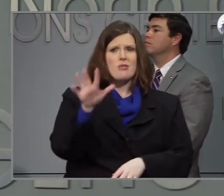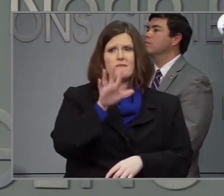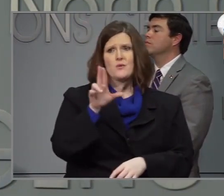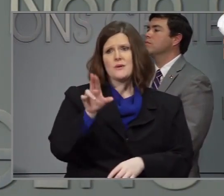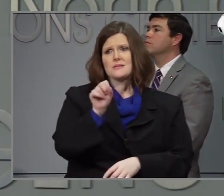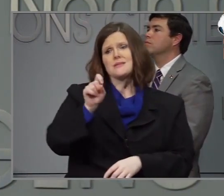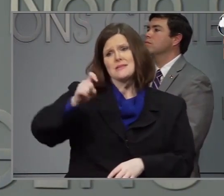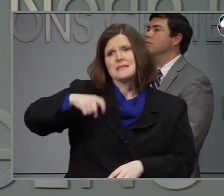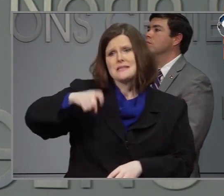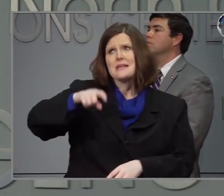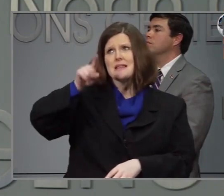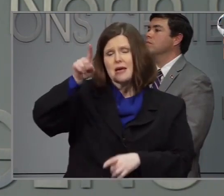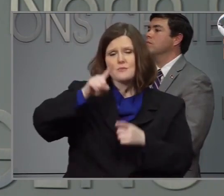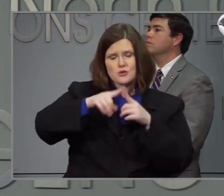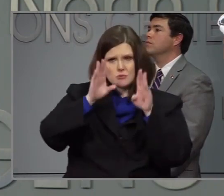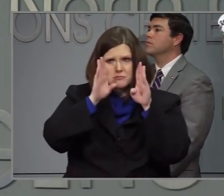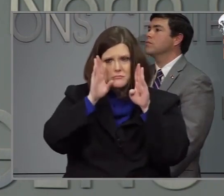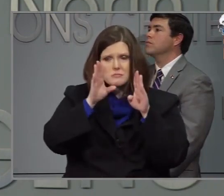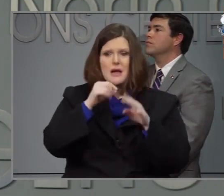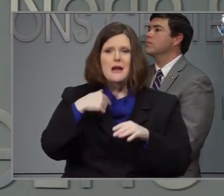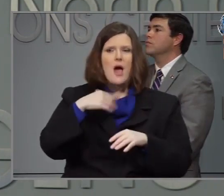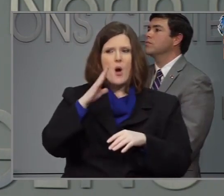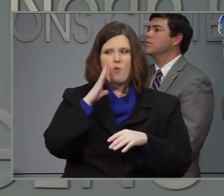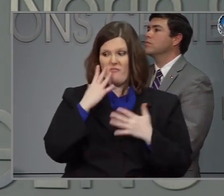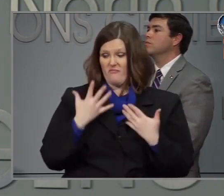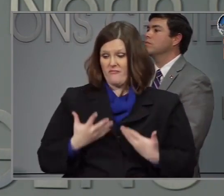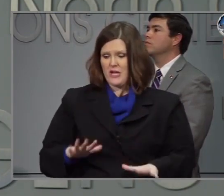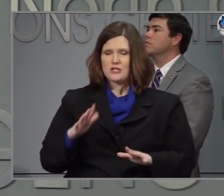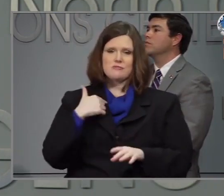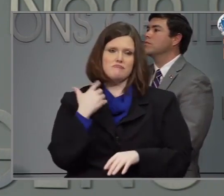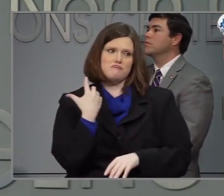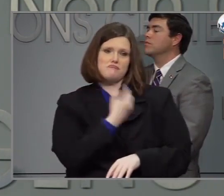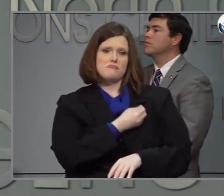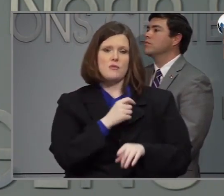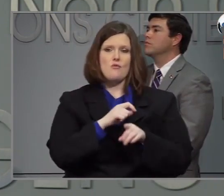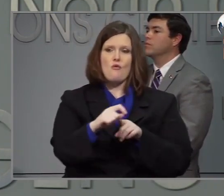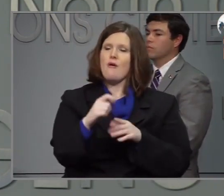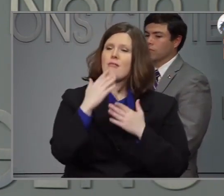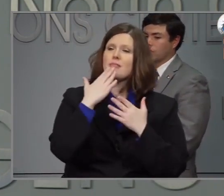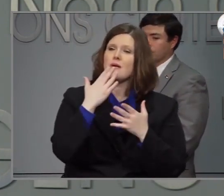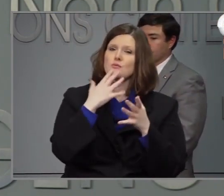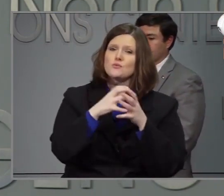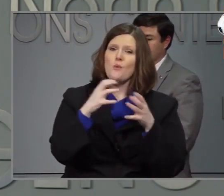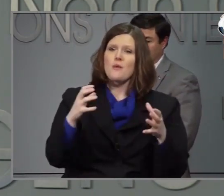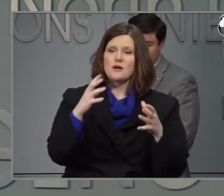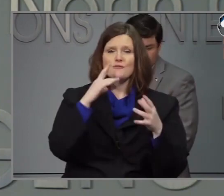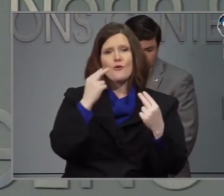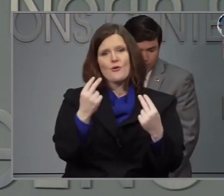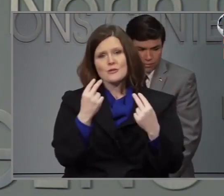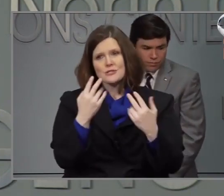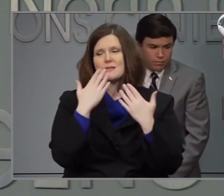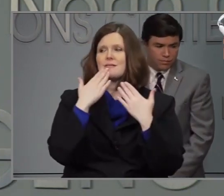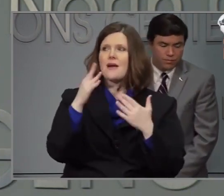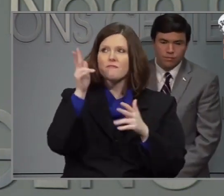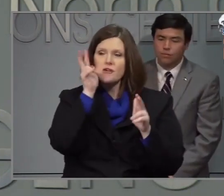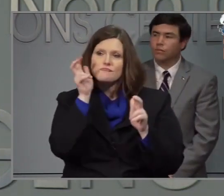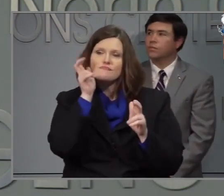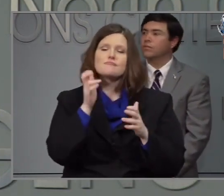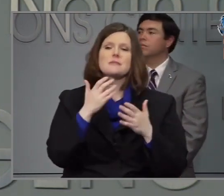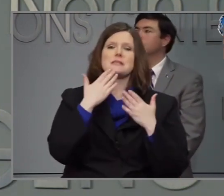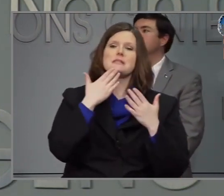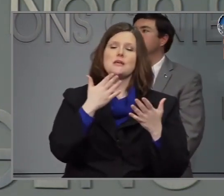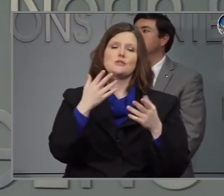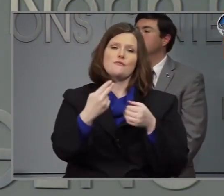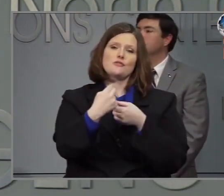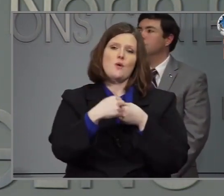todo el país necesitamos que lo hagan y así este que en este momento voy a esa llamada de conferencia muchísimas gracias por